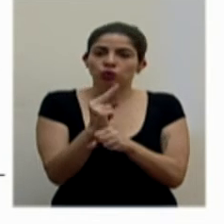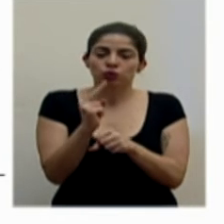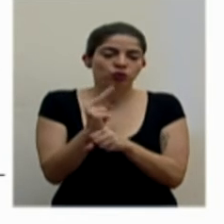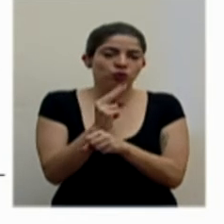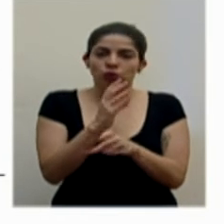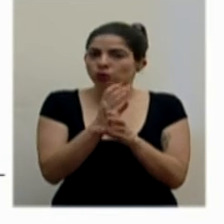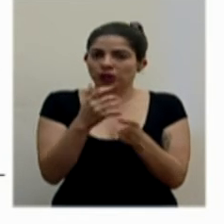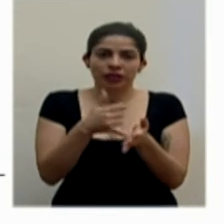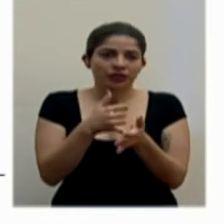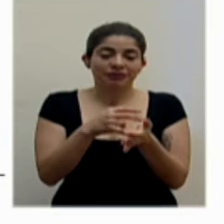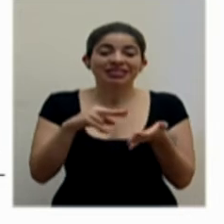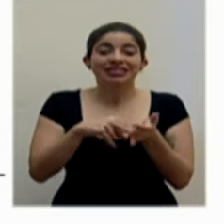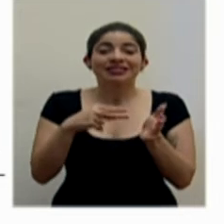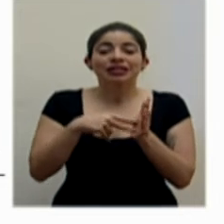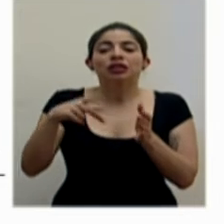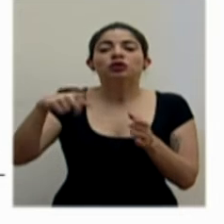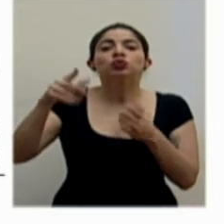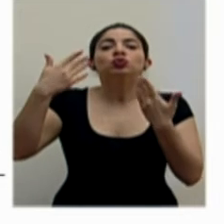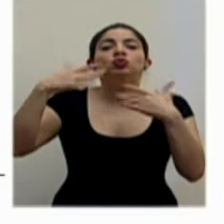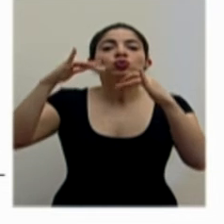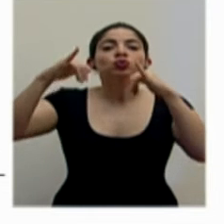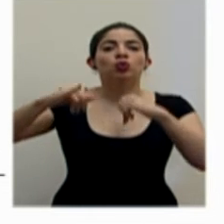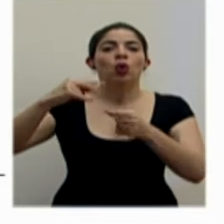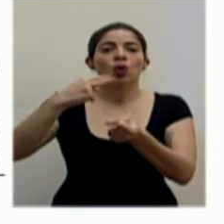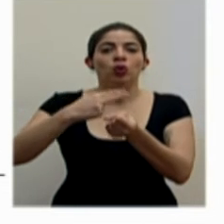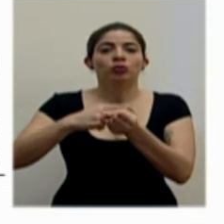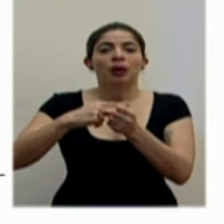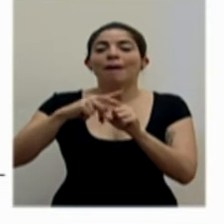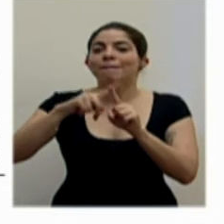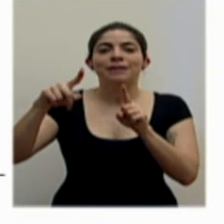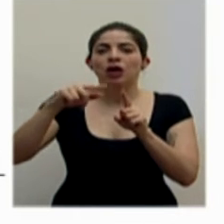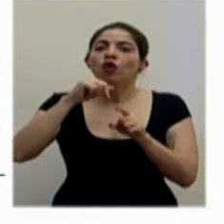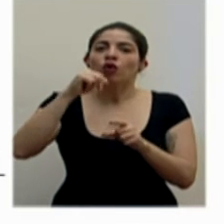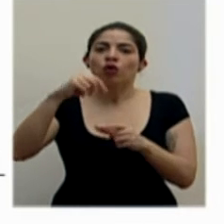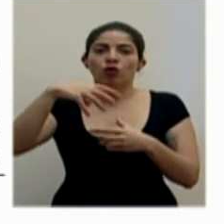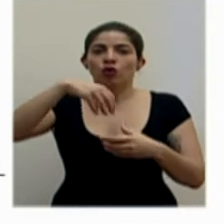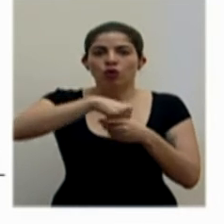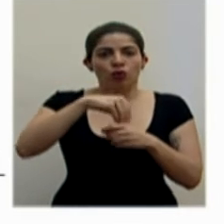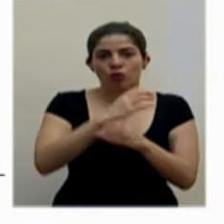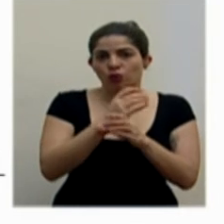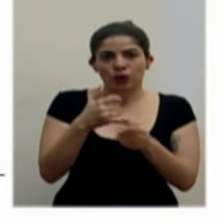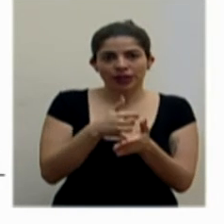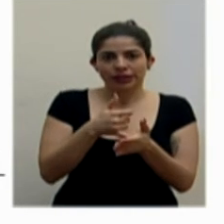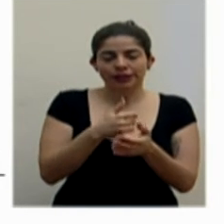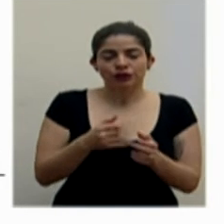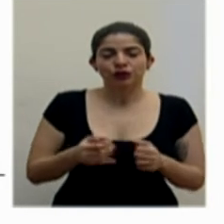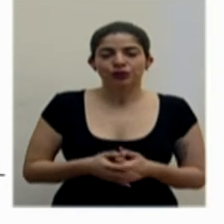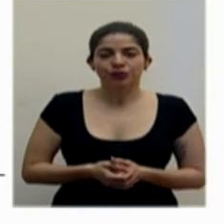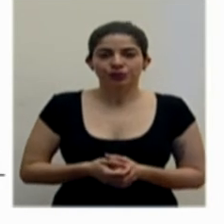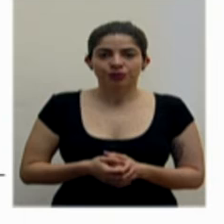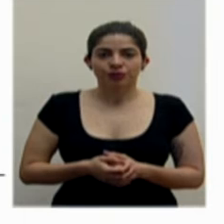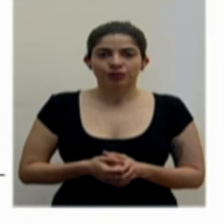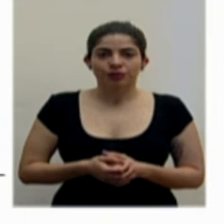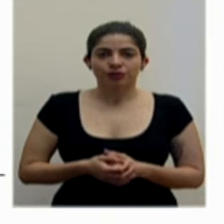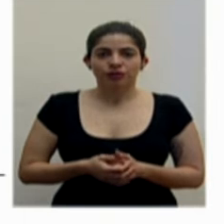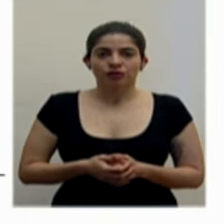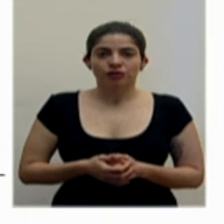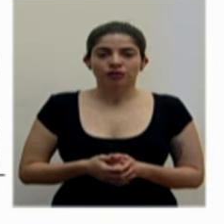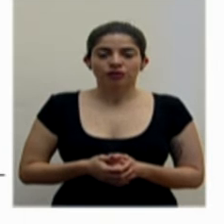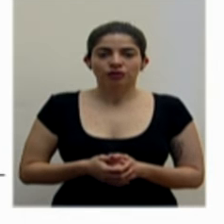cuidados intensivos. O sea, estuvieron hospitalizados, pero fuera de una unidad de cuidados intensivos.